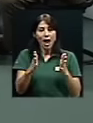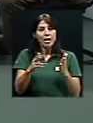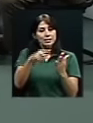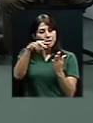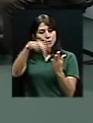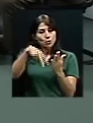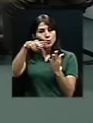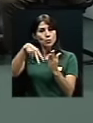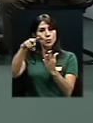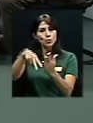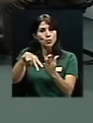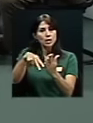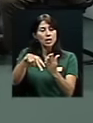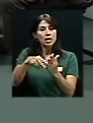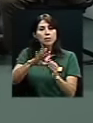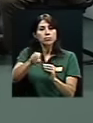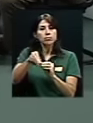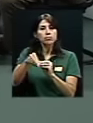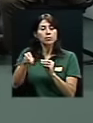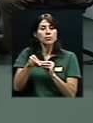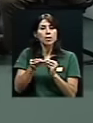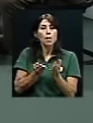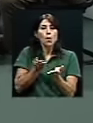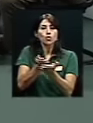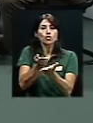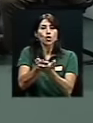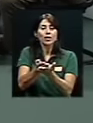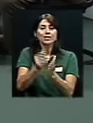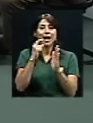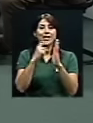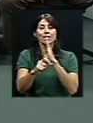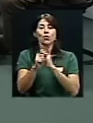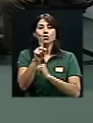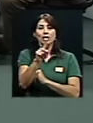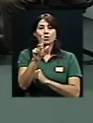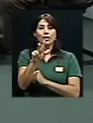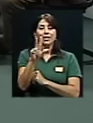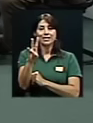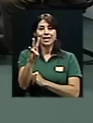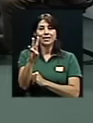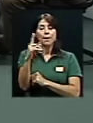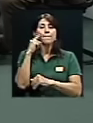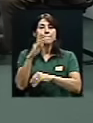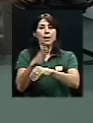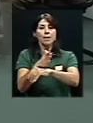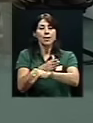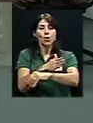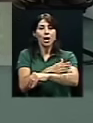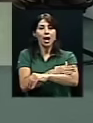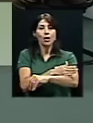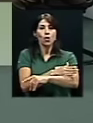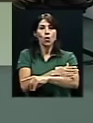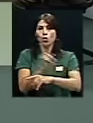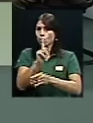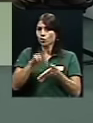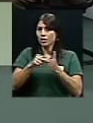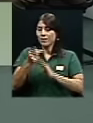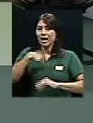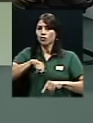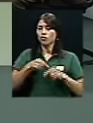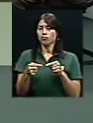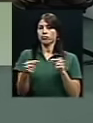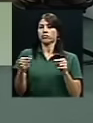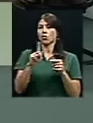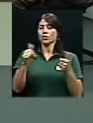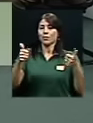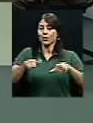de mociones, artículo 137, para mejorarlo. Y reiterar que no es que nos oponemos, pero en este caso,